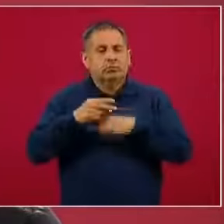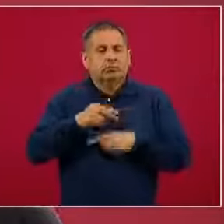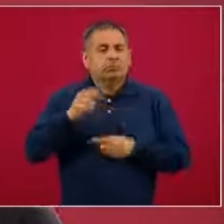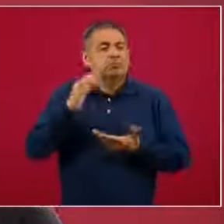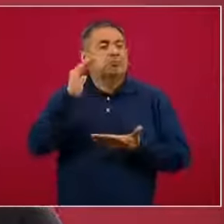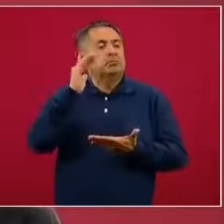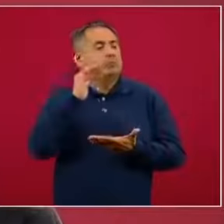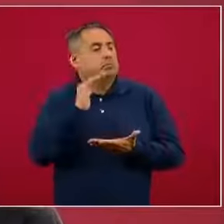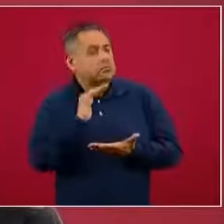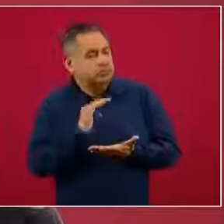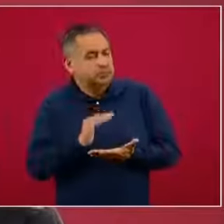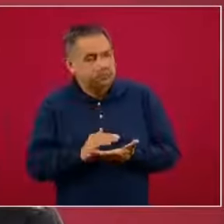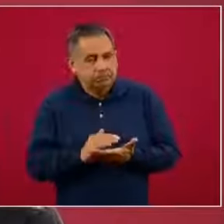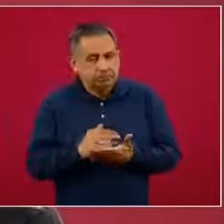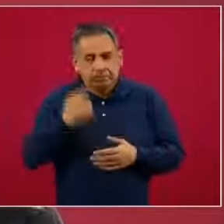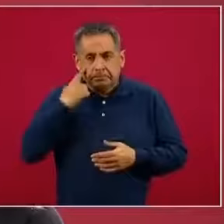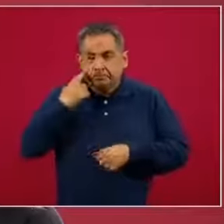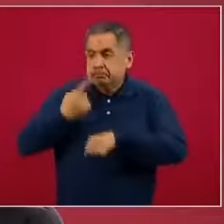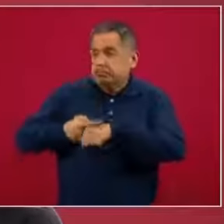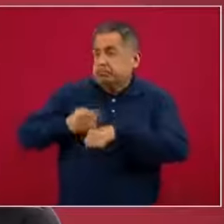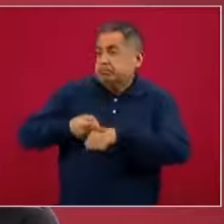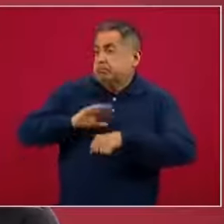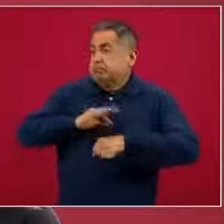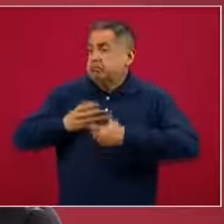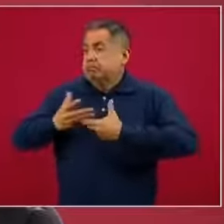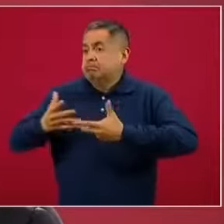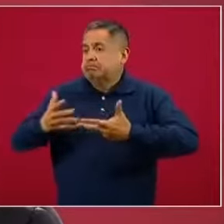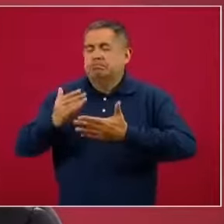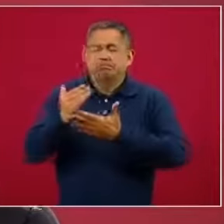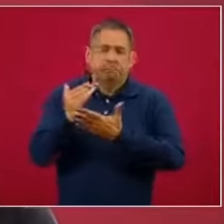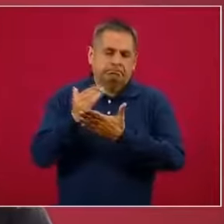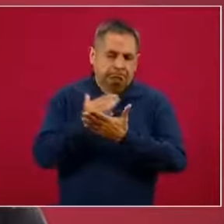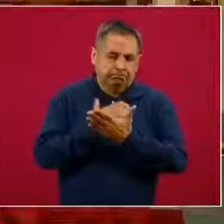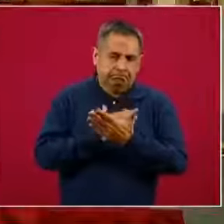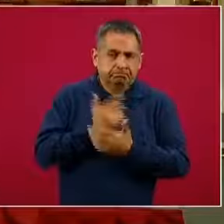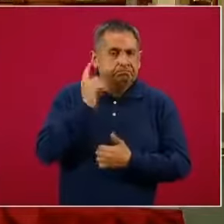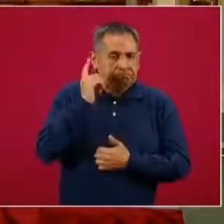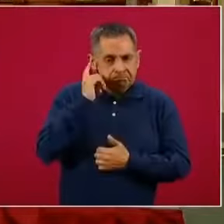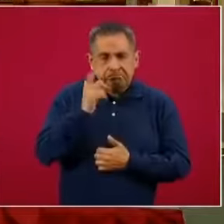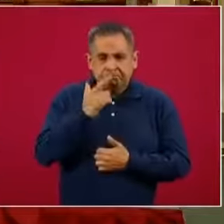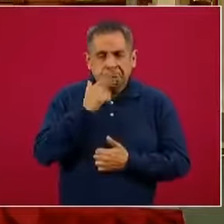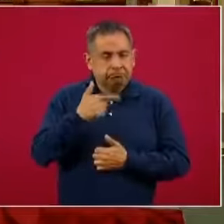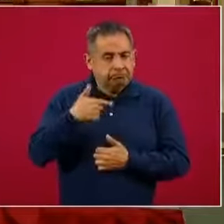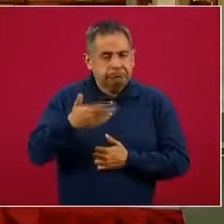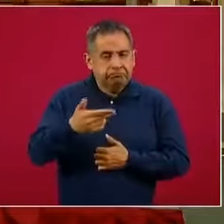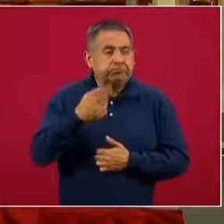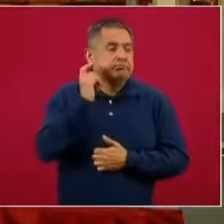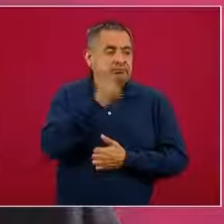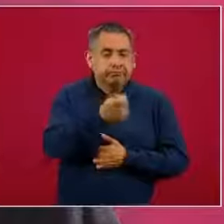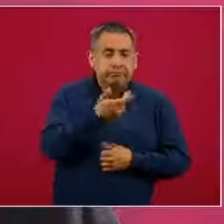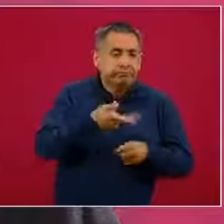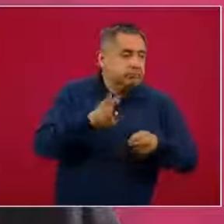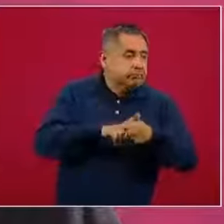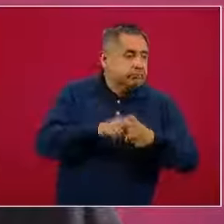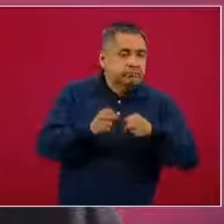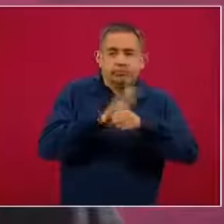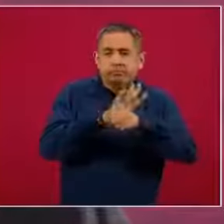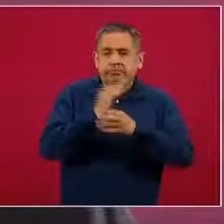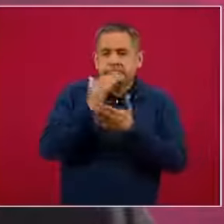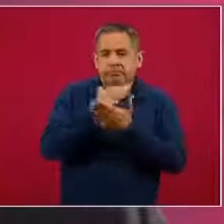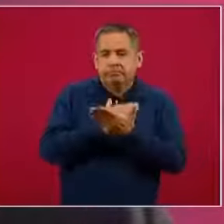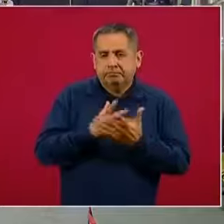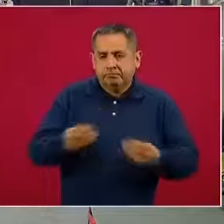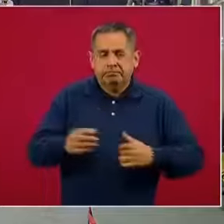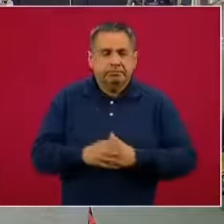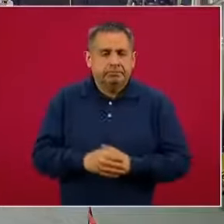de menor frecuencia de contagios, menor velocidad y, por lo tanto, reducción de la epidemia. Vamos a